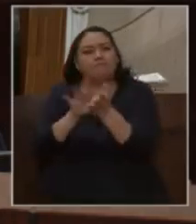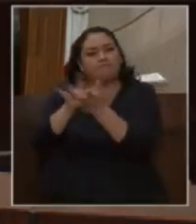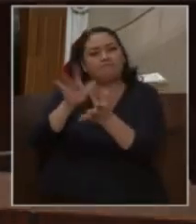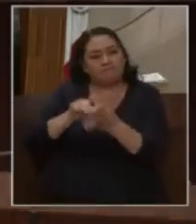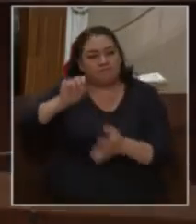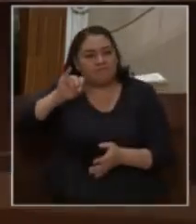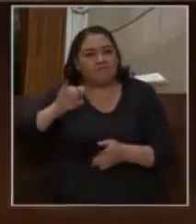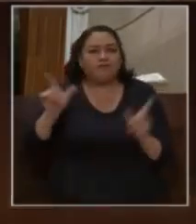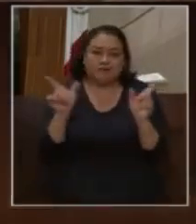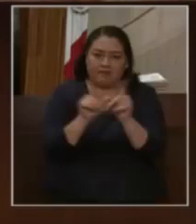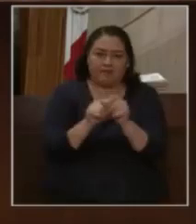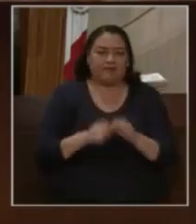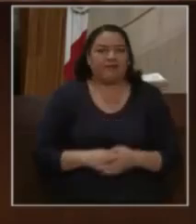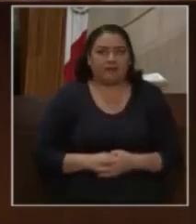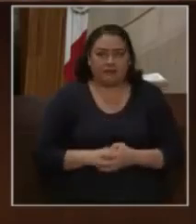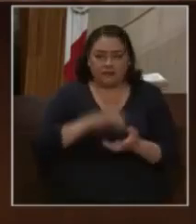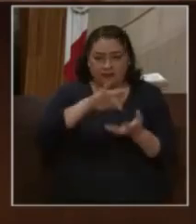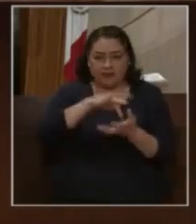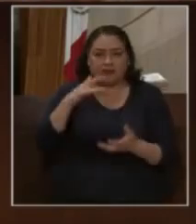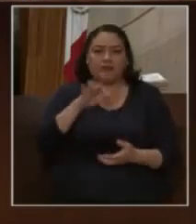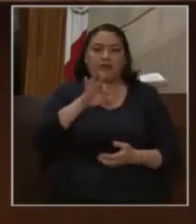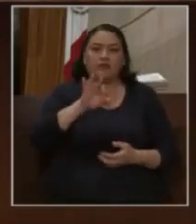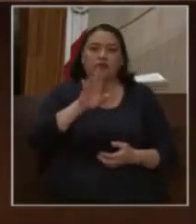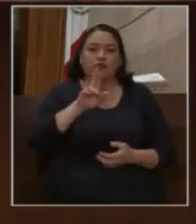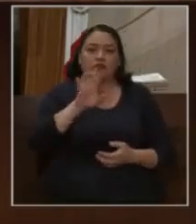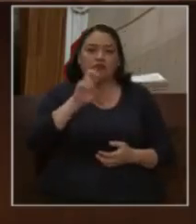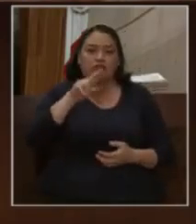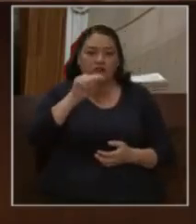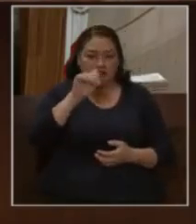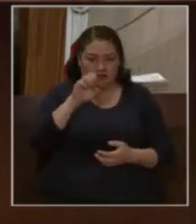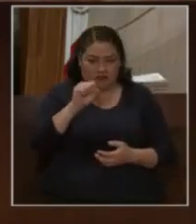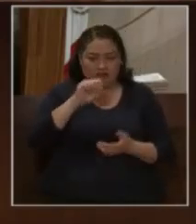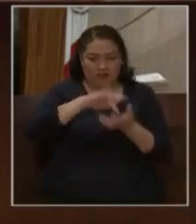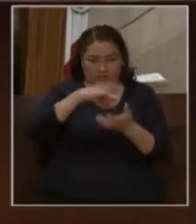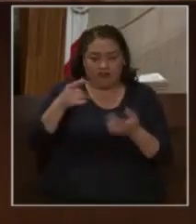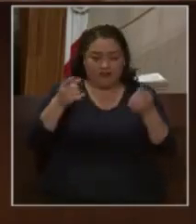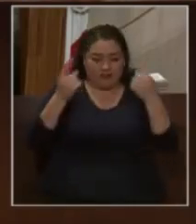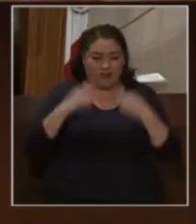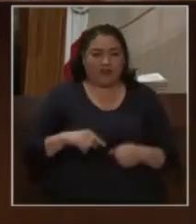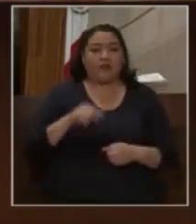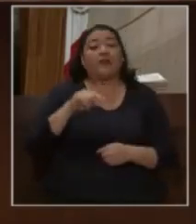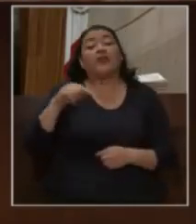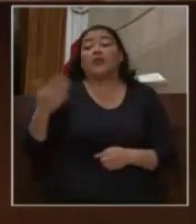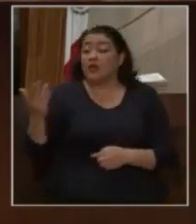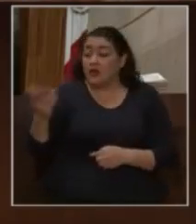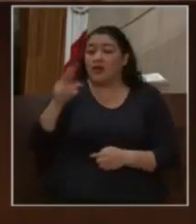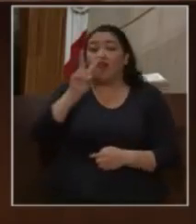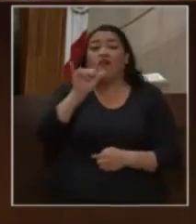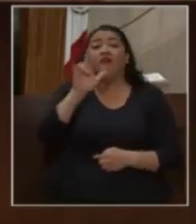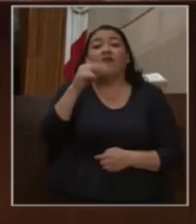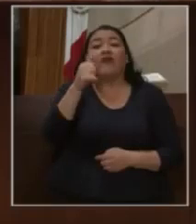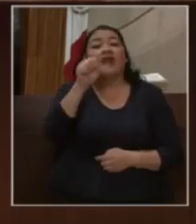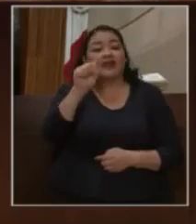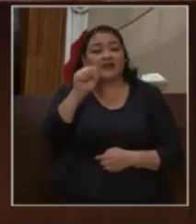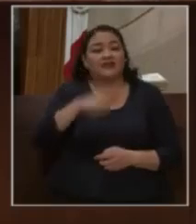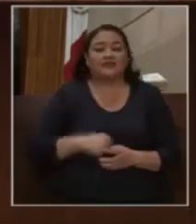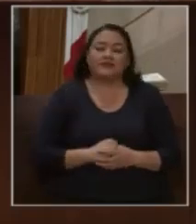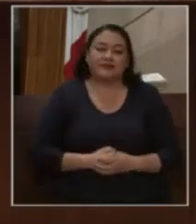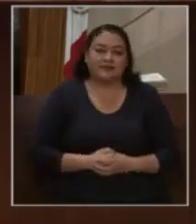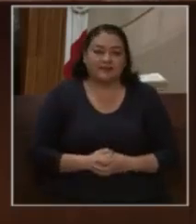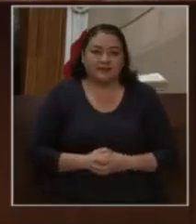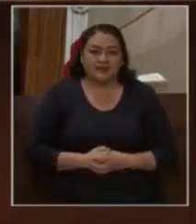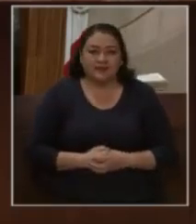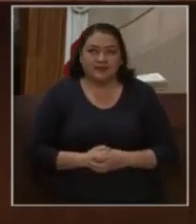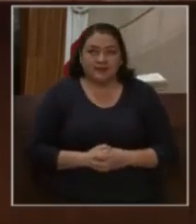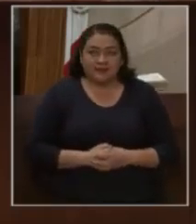cuanto. Gracias, magistrado Fuentes Barrera. Magistrado José Luis Vargas Valdés.